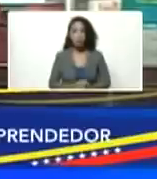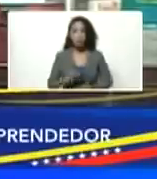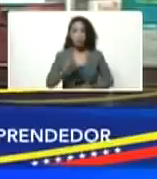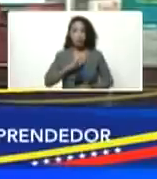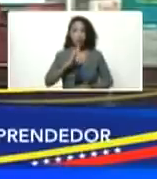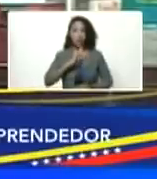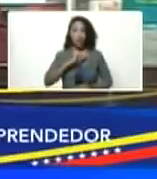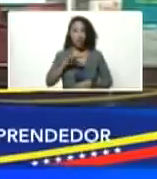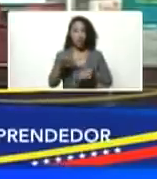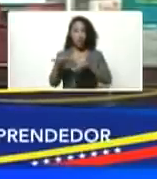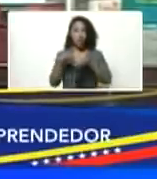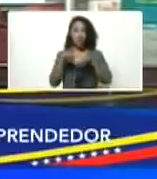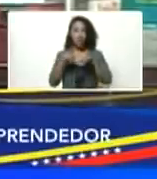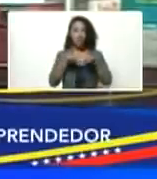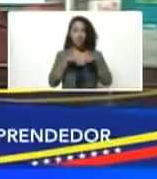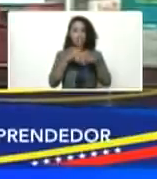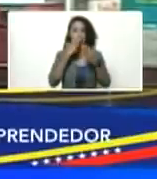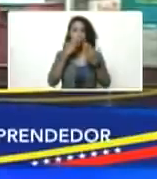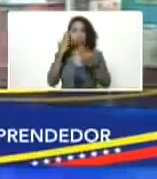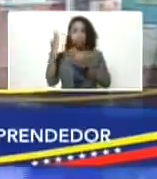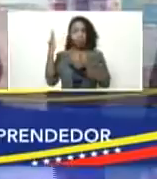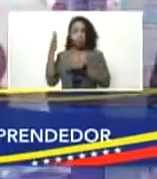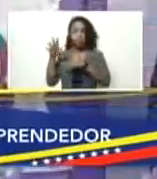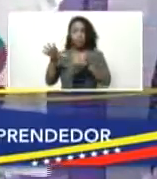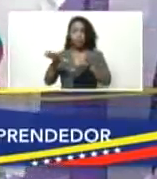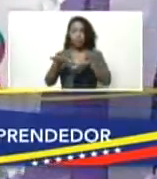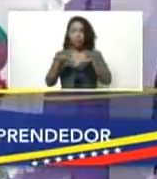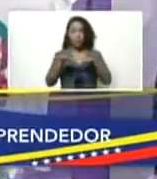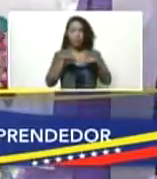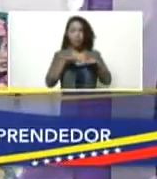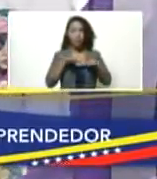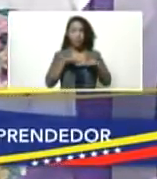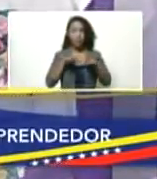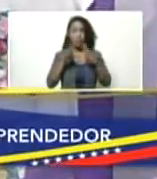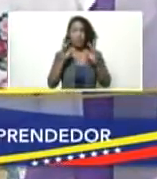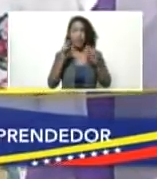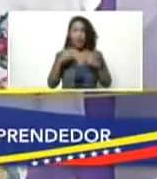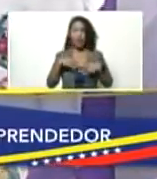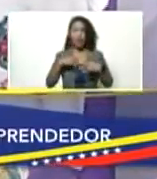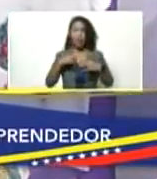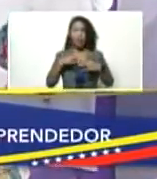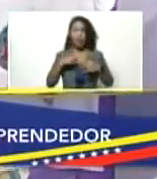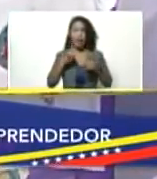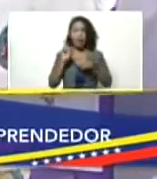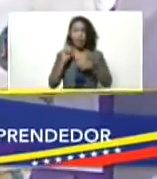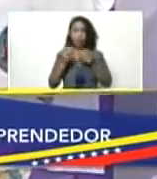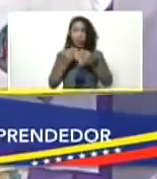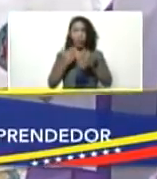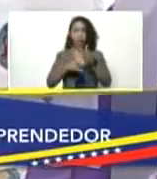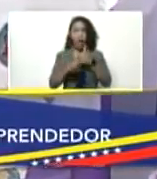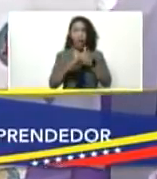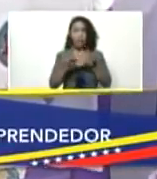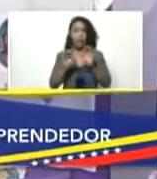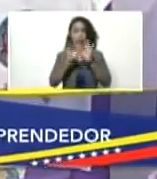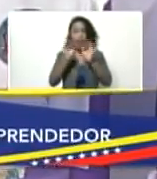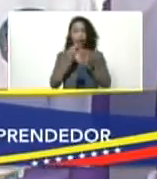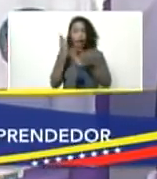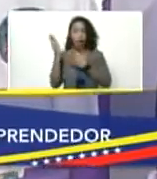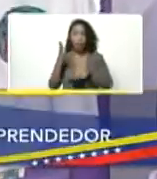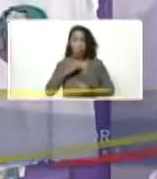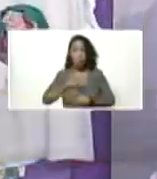coquetas y bellas. Mira qué coquetería de franela. Ay, esa como que le sale de regalo a